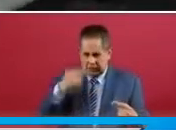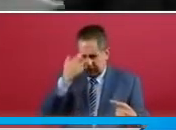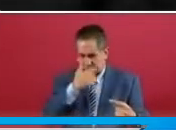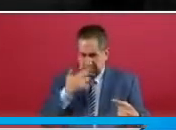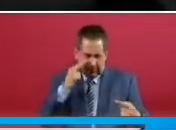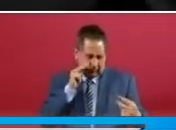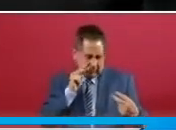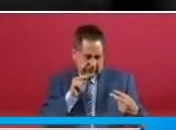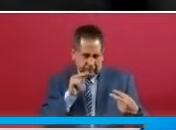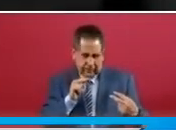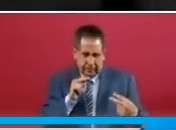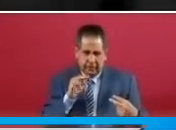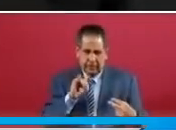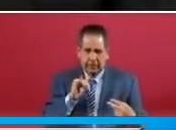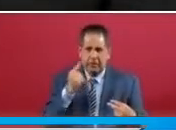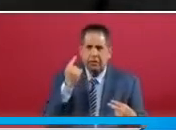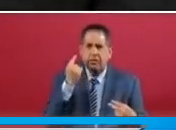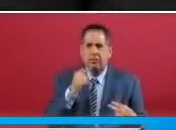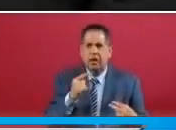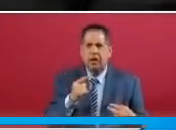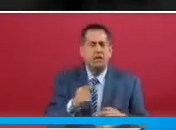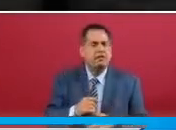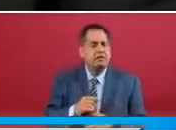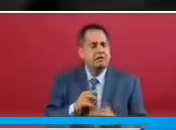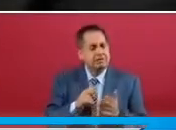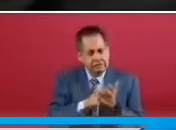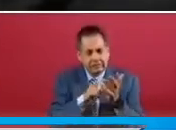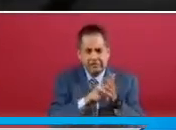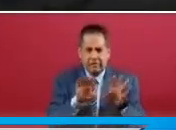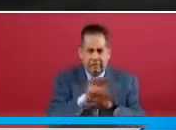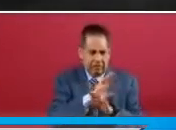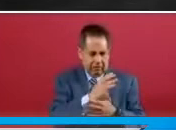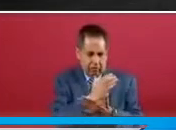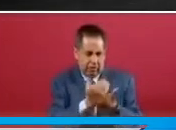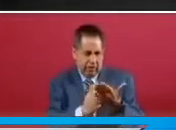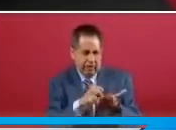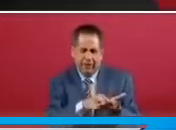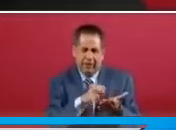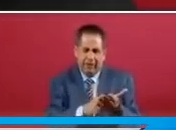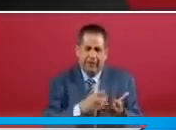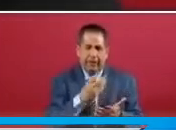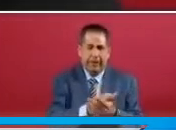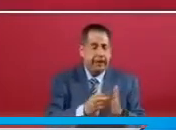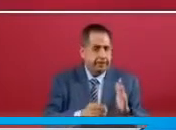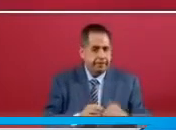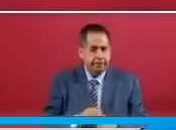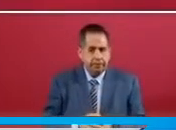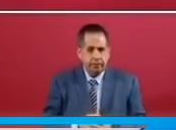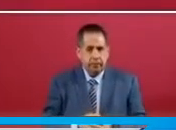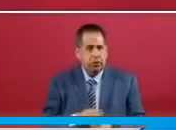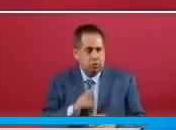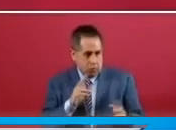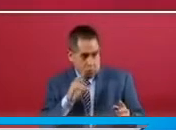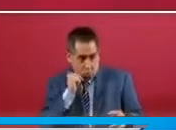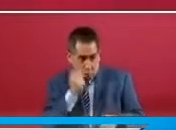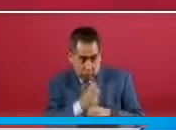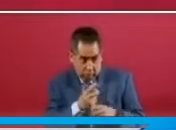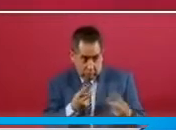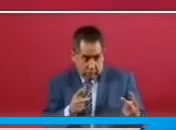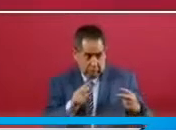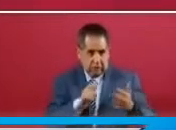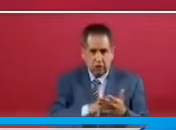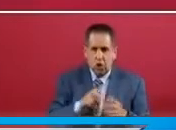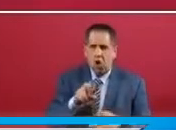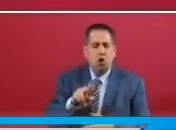anterior. Algunas de las empresas de los gasoductos son Carso, Ienova, TransCanada. El objetivo es terminar con la política